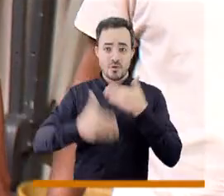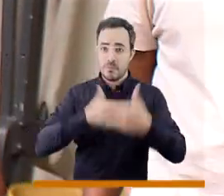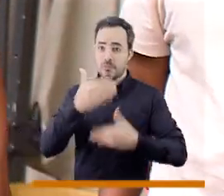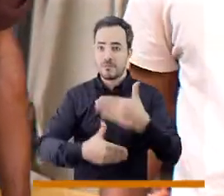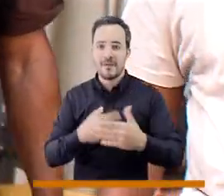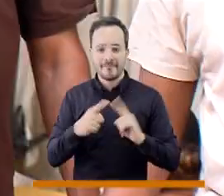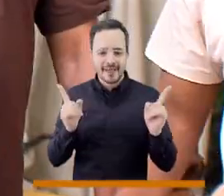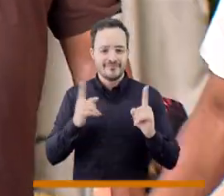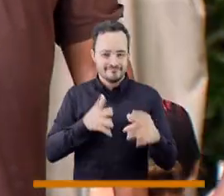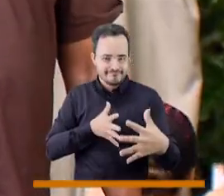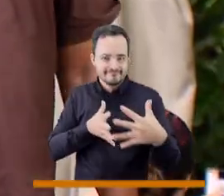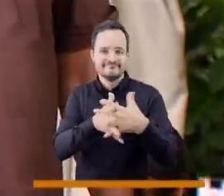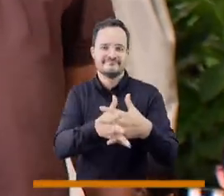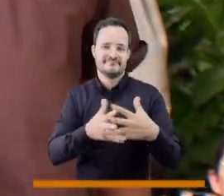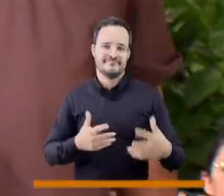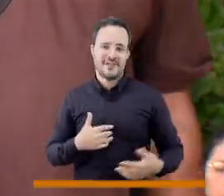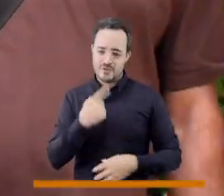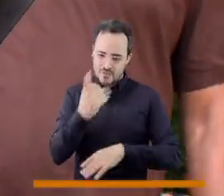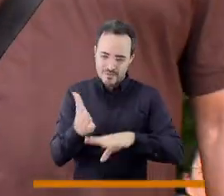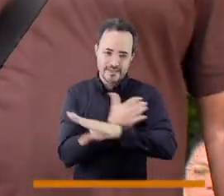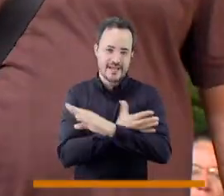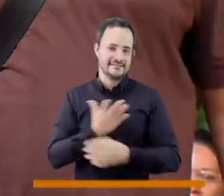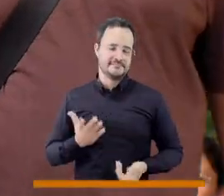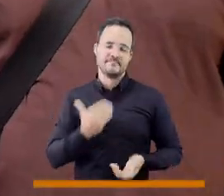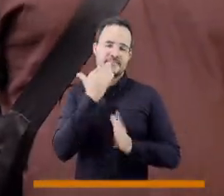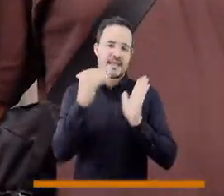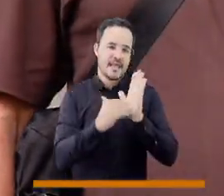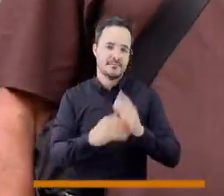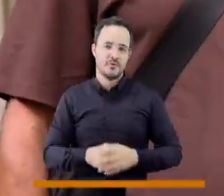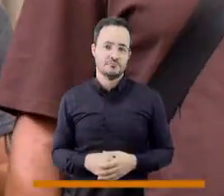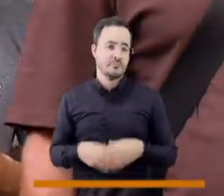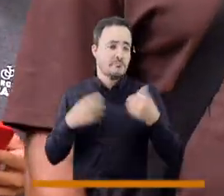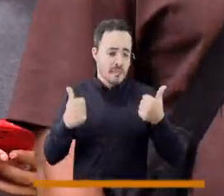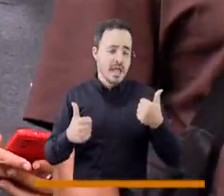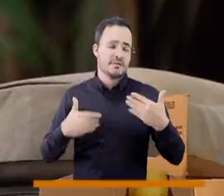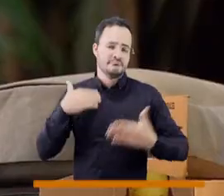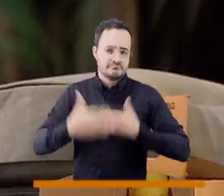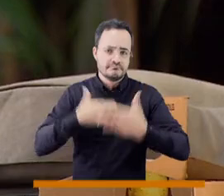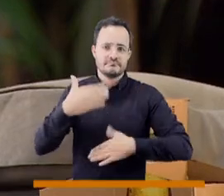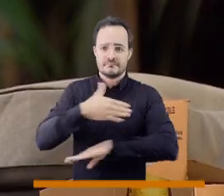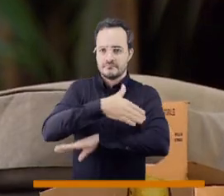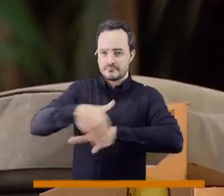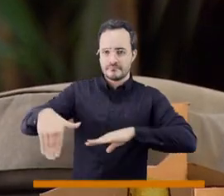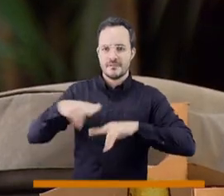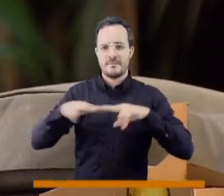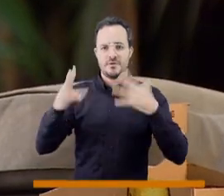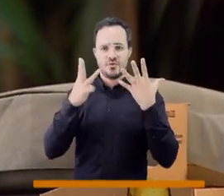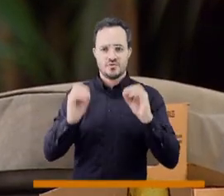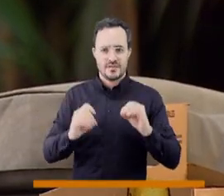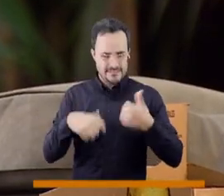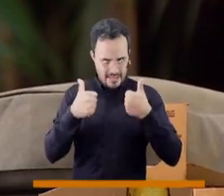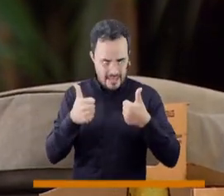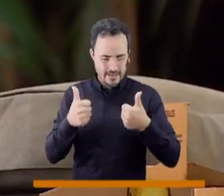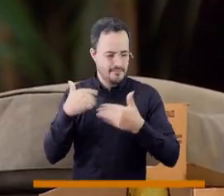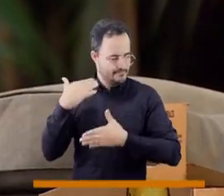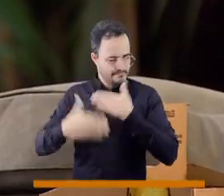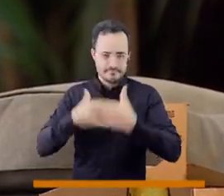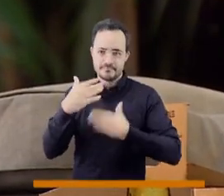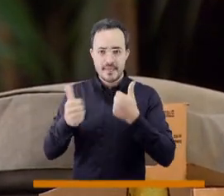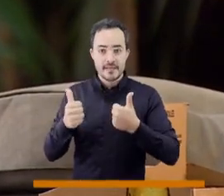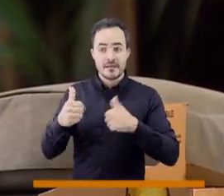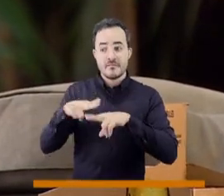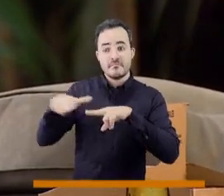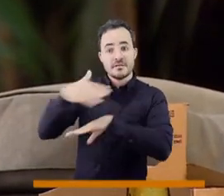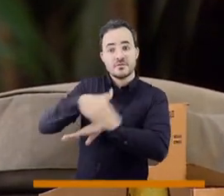que la ciudad se desarrolle. Por eso estoy diciendo, un ejemplo claro, Caterín, estamos haciendo y vamos para adelante con la obra del metro de la